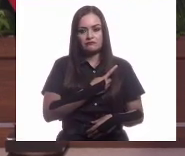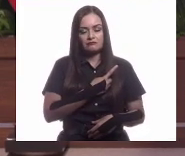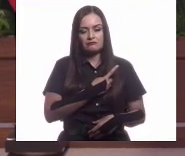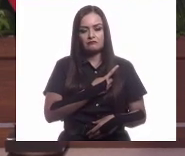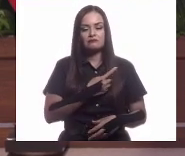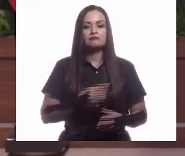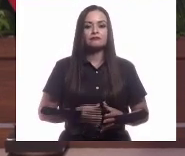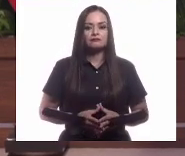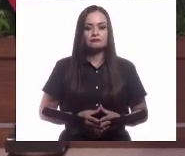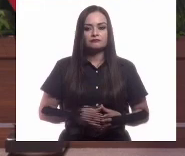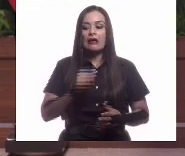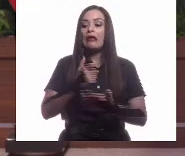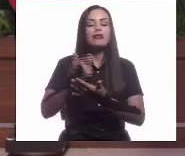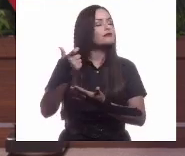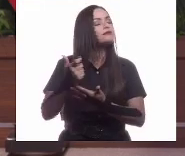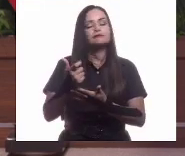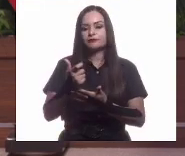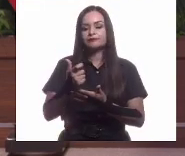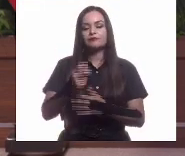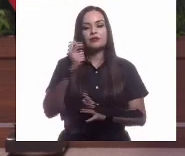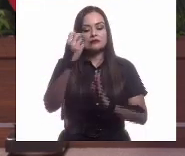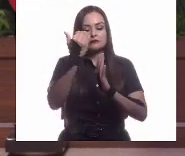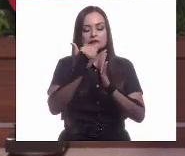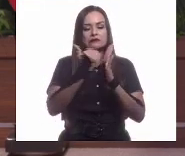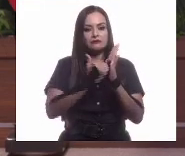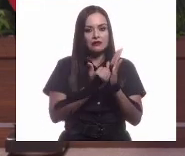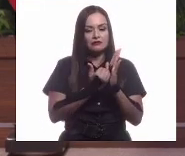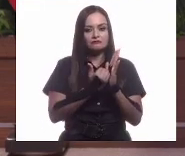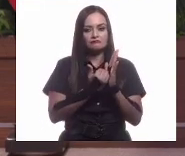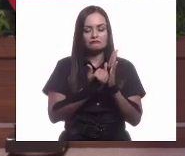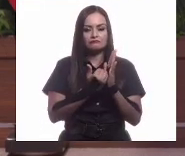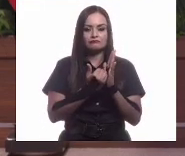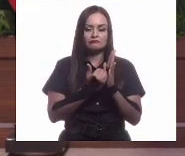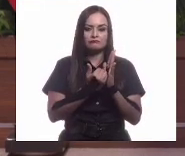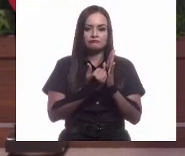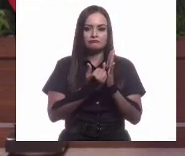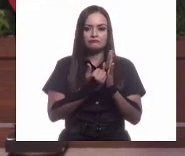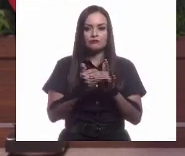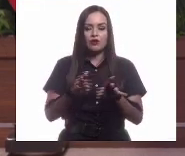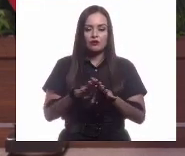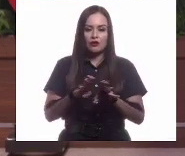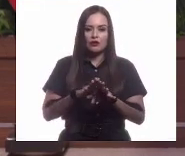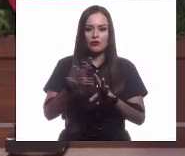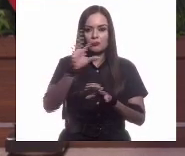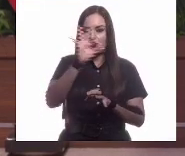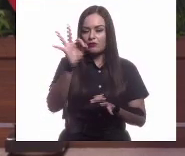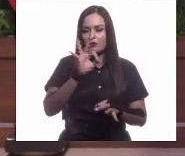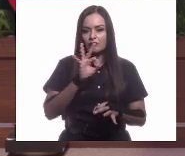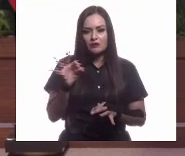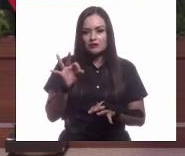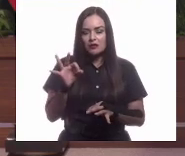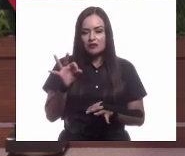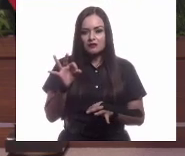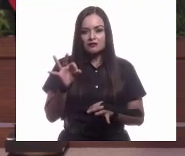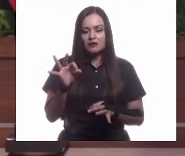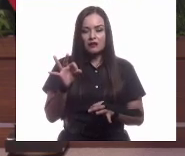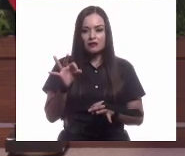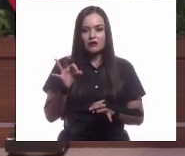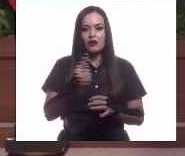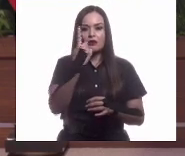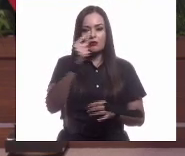y de Campeche. Y logramos disminuirla porque, además, como porcentaje del Producto Interno Bruto, al pasar